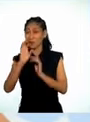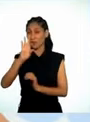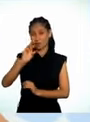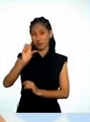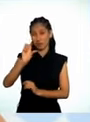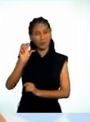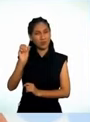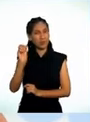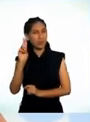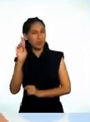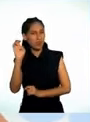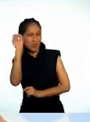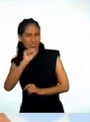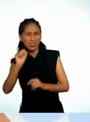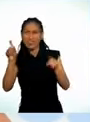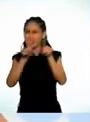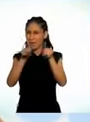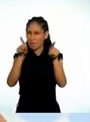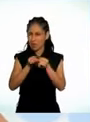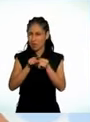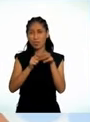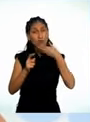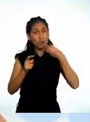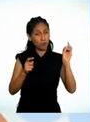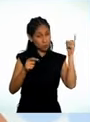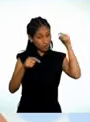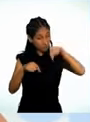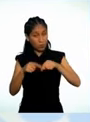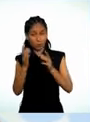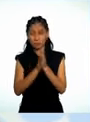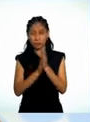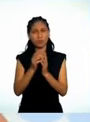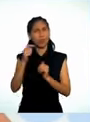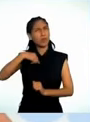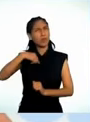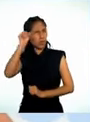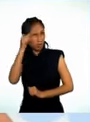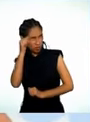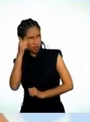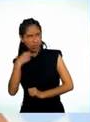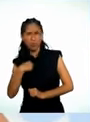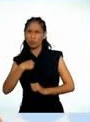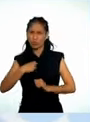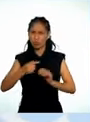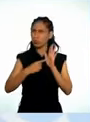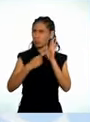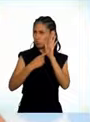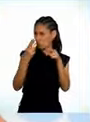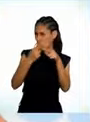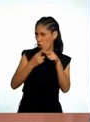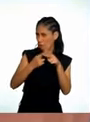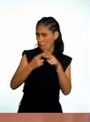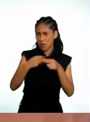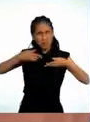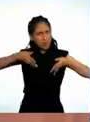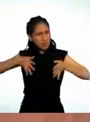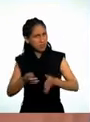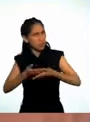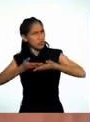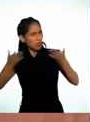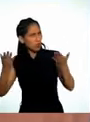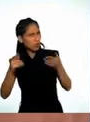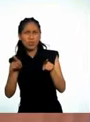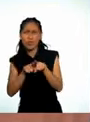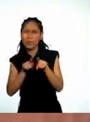nuestros estudiantes del día de hoy hemos recordado cómo presentarnos decir de dónde somos y qué edad tenemos un